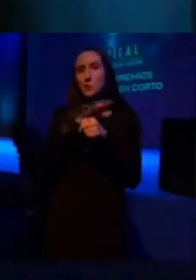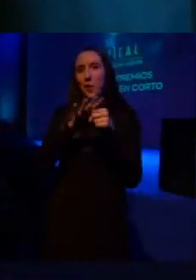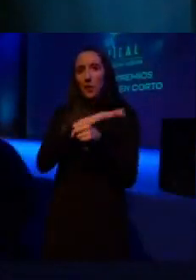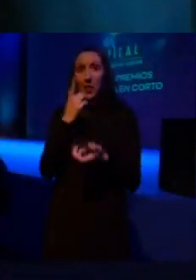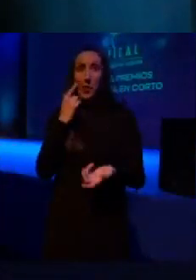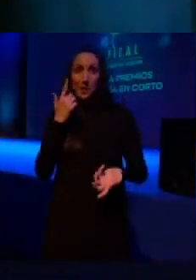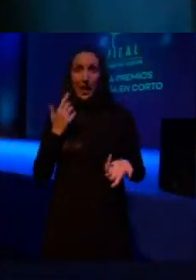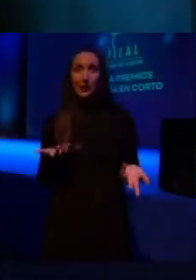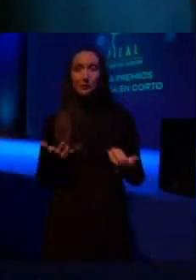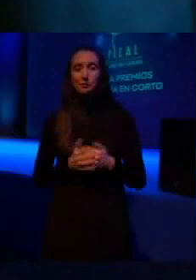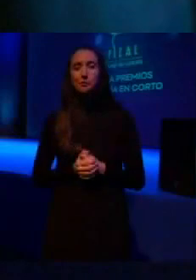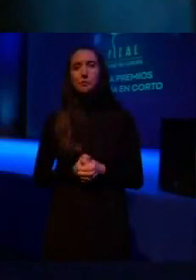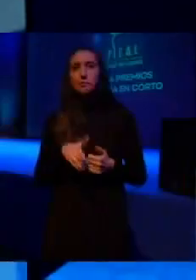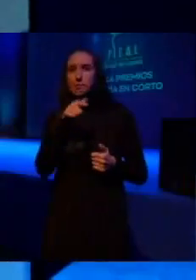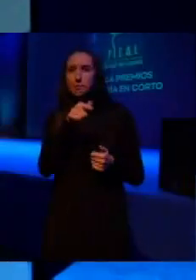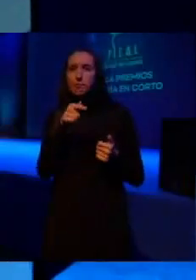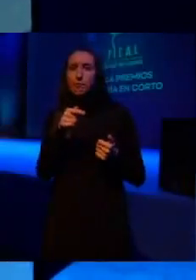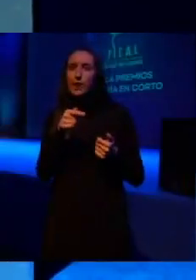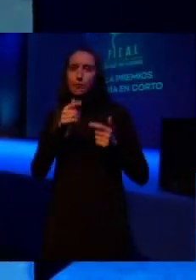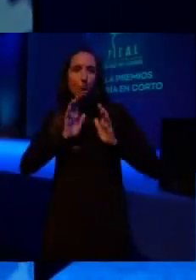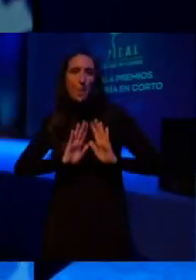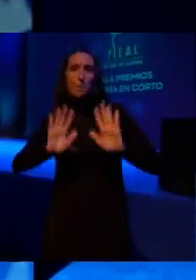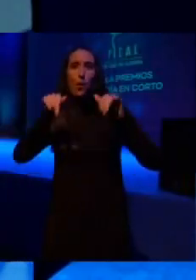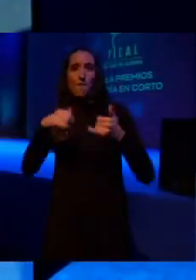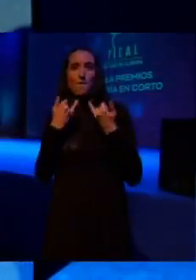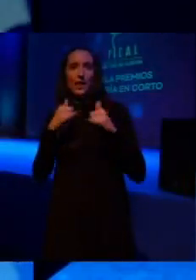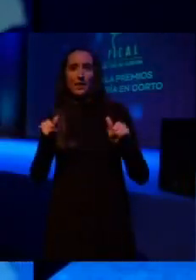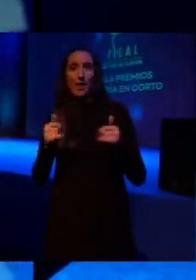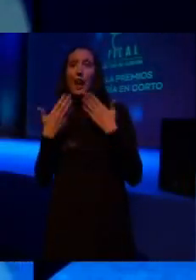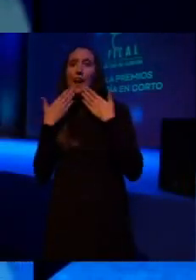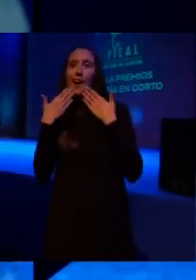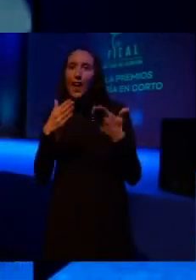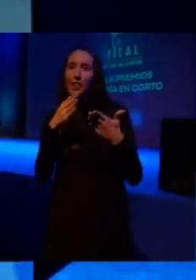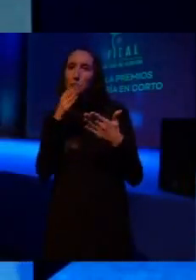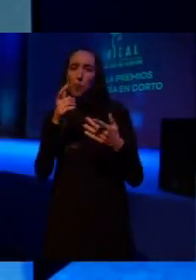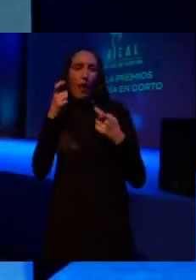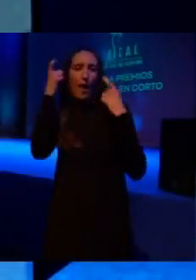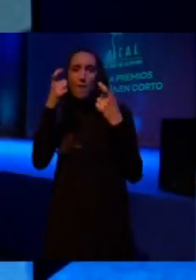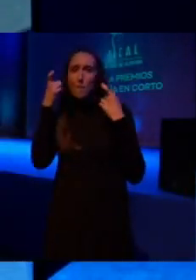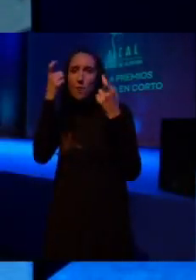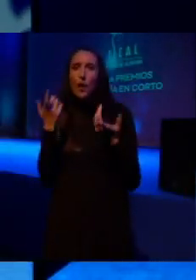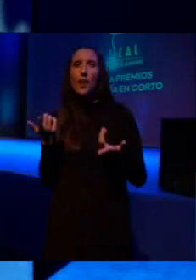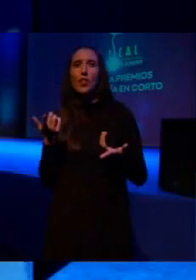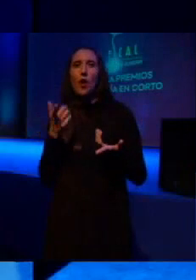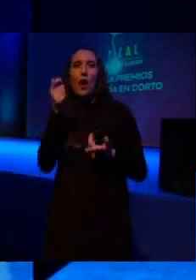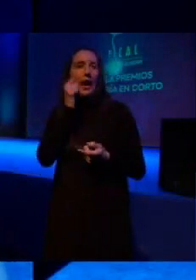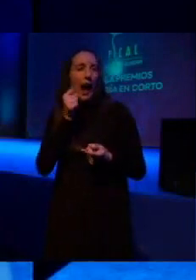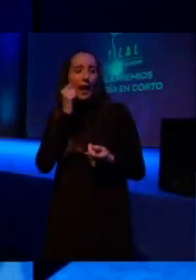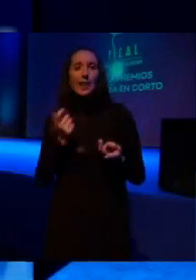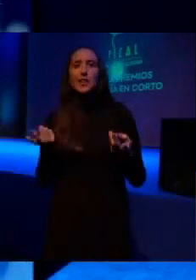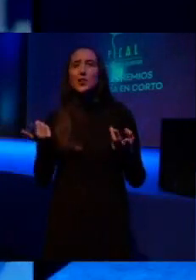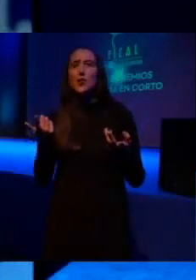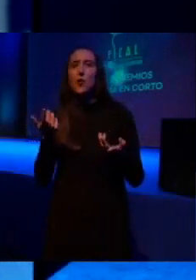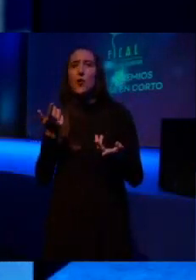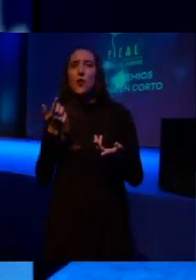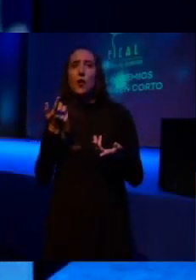de Almería, que ha sido quien ha impulsado este festival. Gracias por su derroche, por ese derroche de cariño y